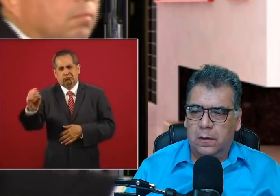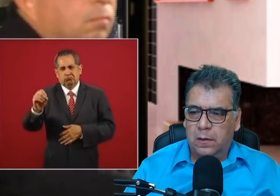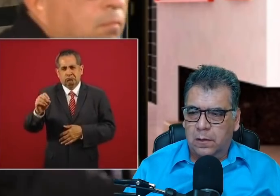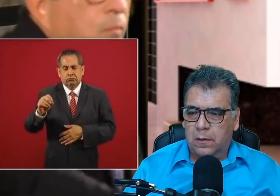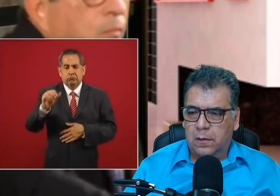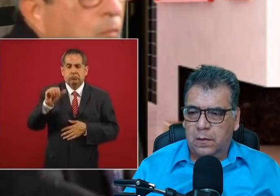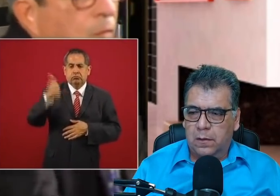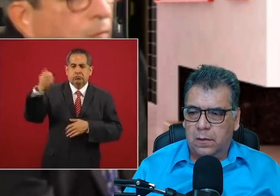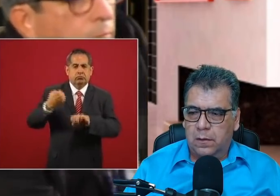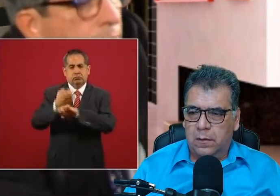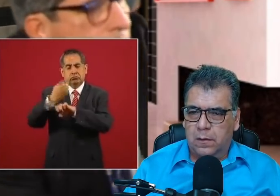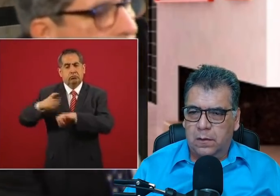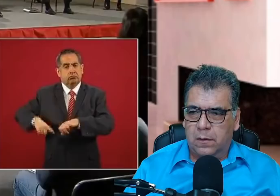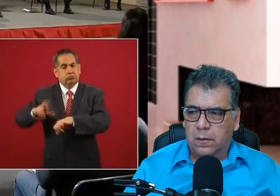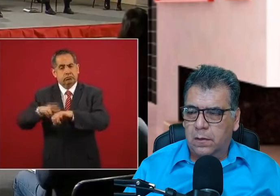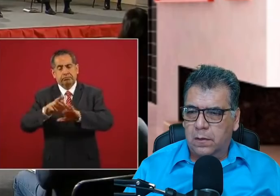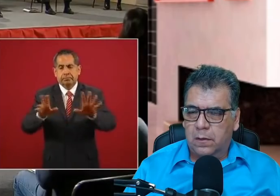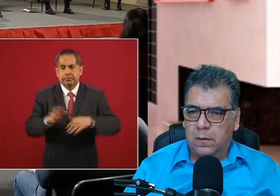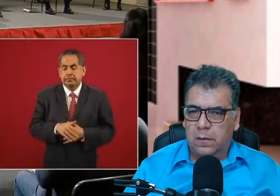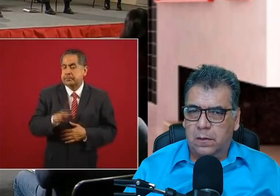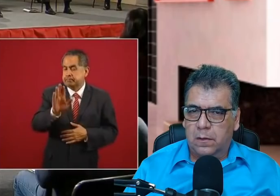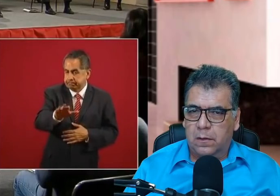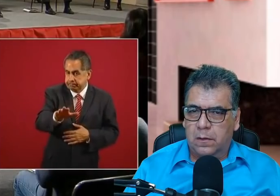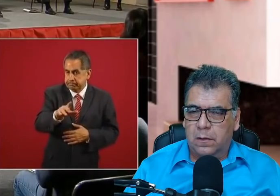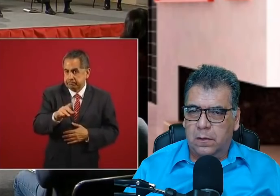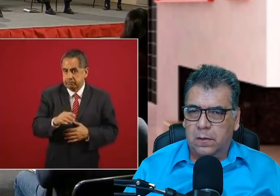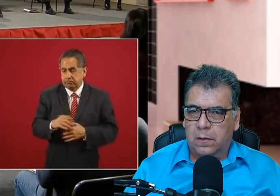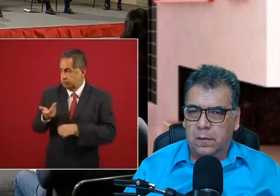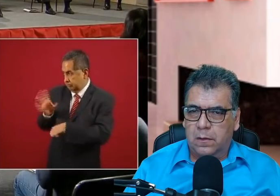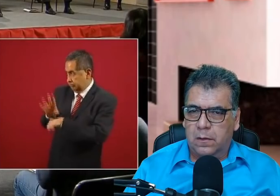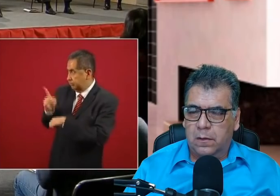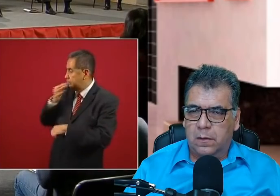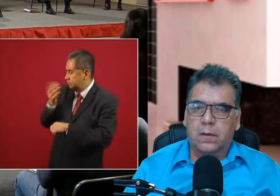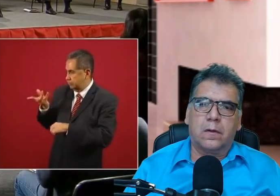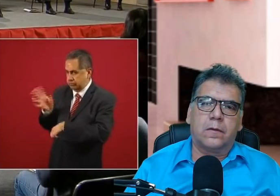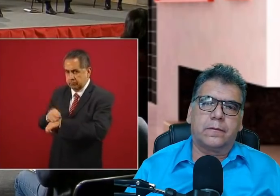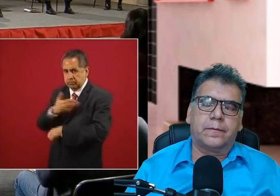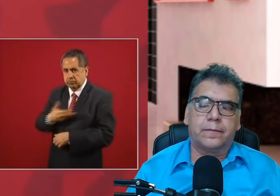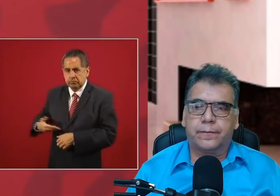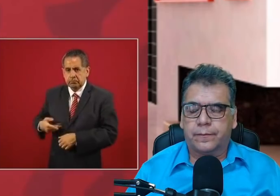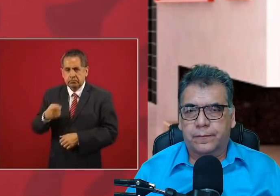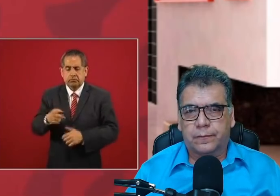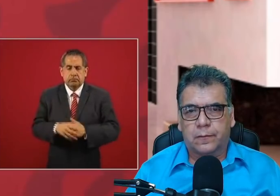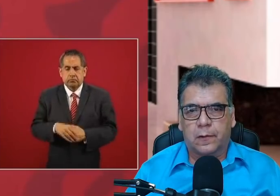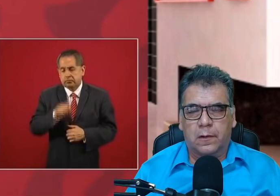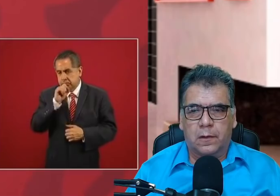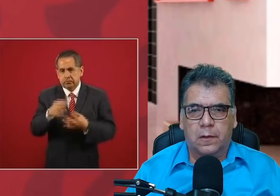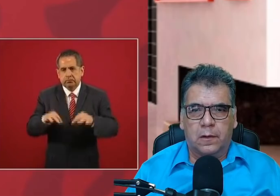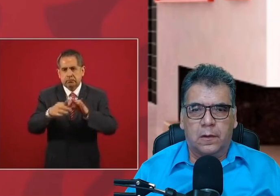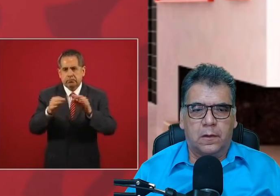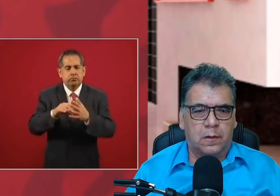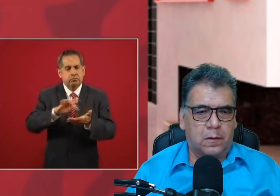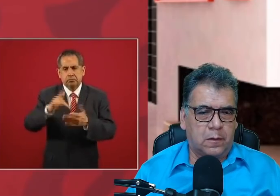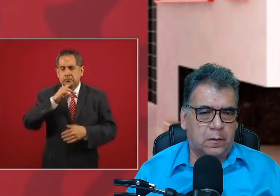aunque los gobiernos estatales lo hagan. Esto que dice, y si me permite un minuto más, presidente, esto es también muy importante. Gracias